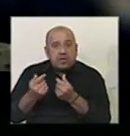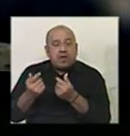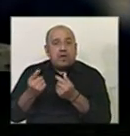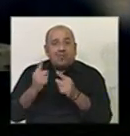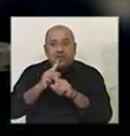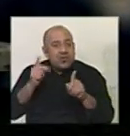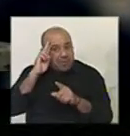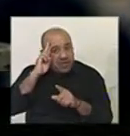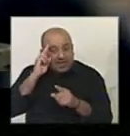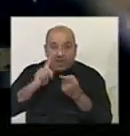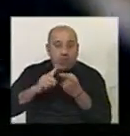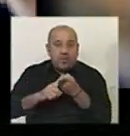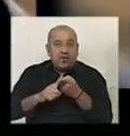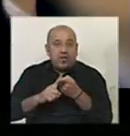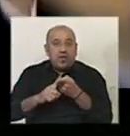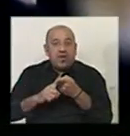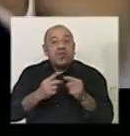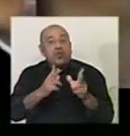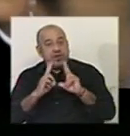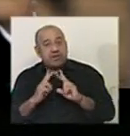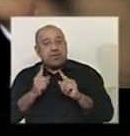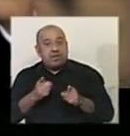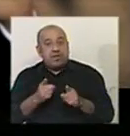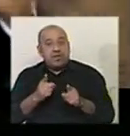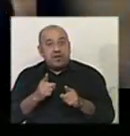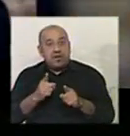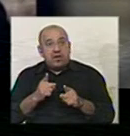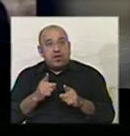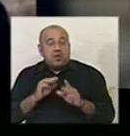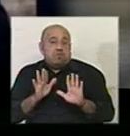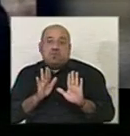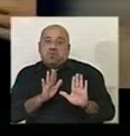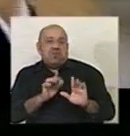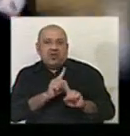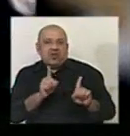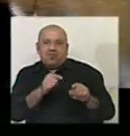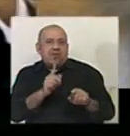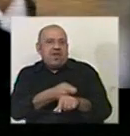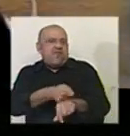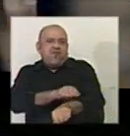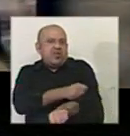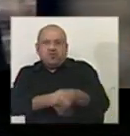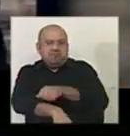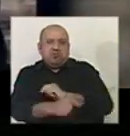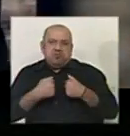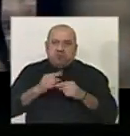respetarían el acuerdo y diciéndolo además claramente que ellos no hacen ningún esfuerzo y siguen, así no se puede